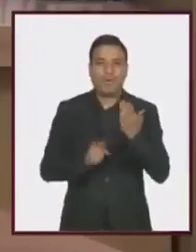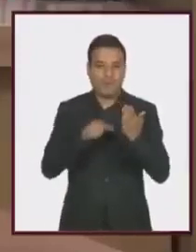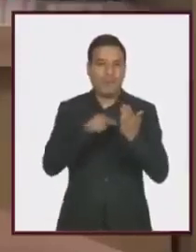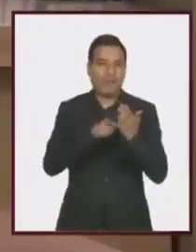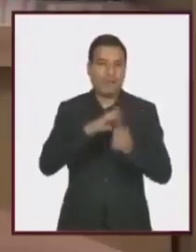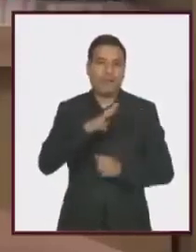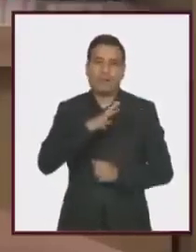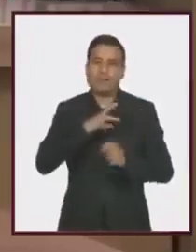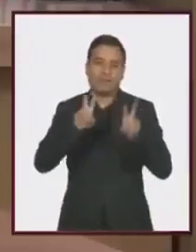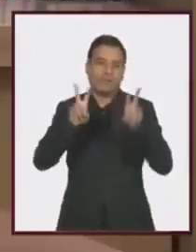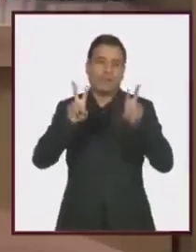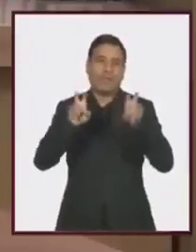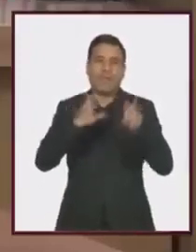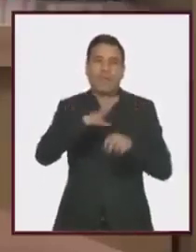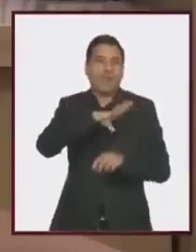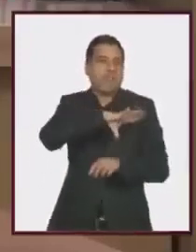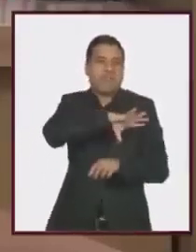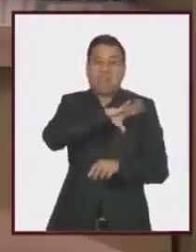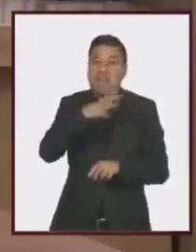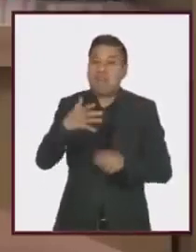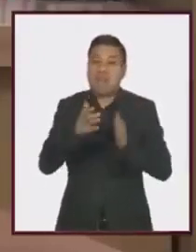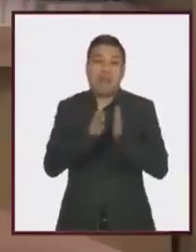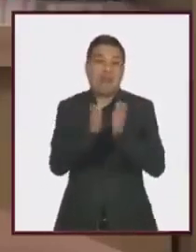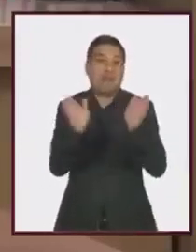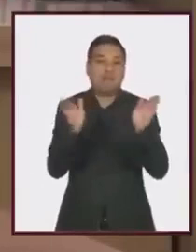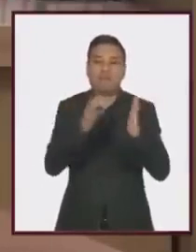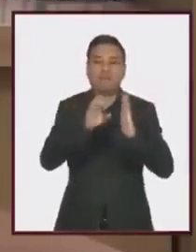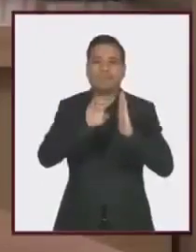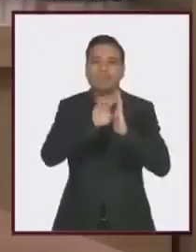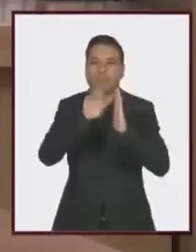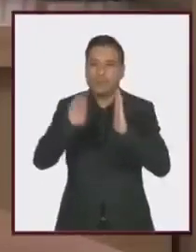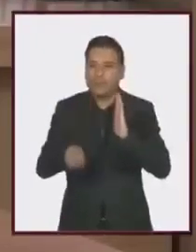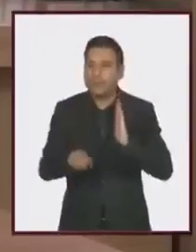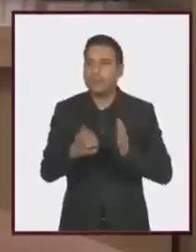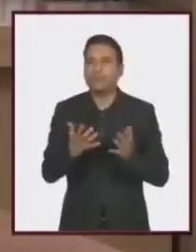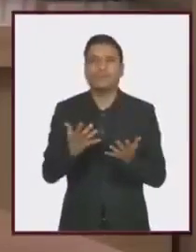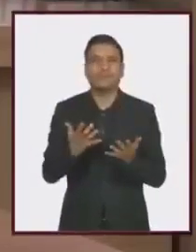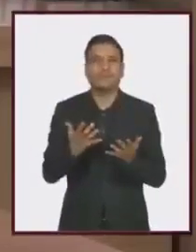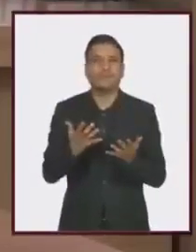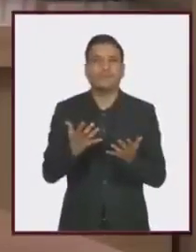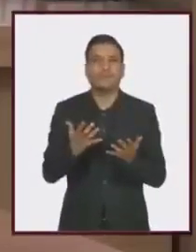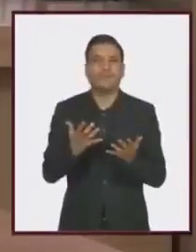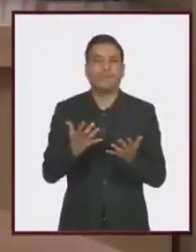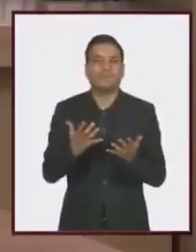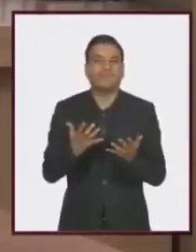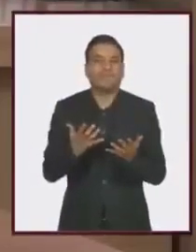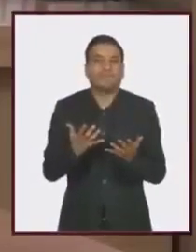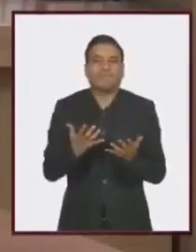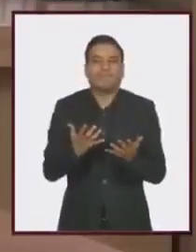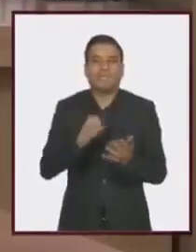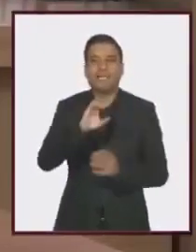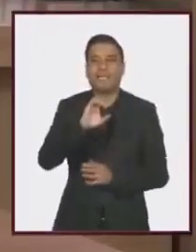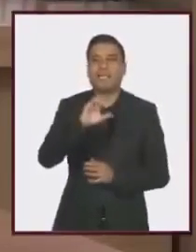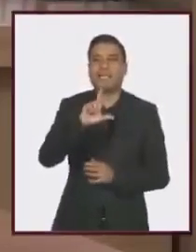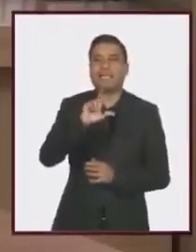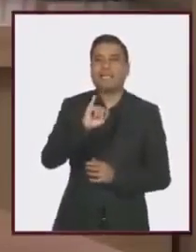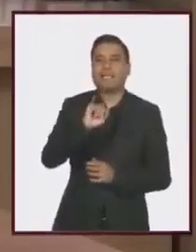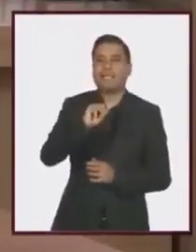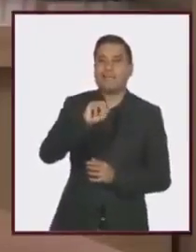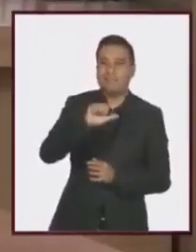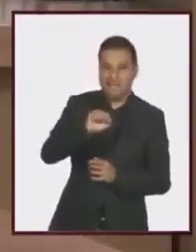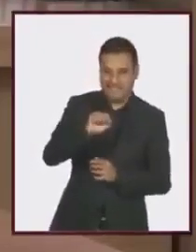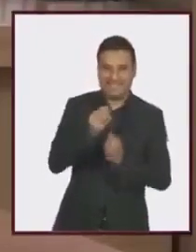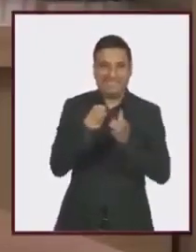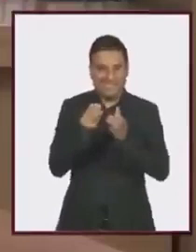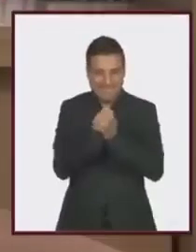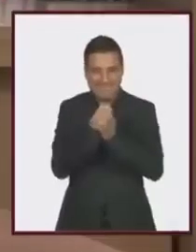muy general, como puede ser el reconocimiento de la diversidad de los distintos climas, pero que